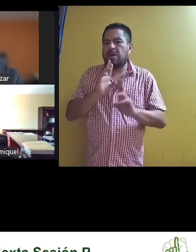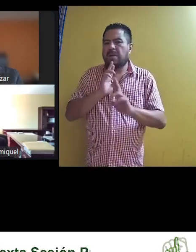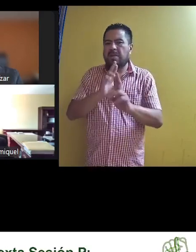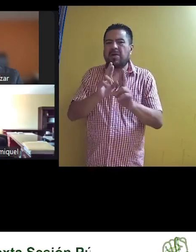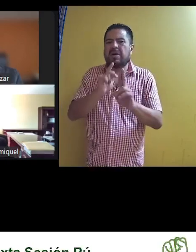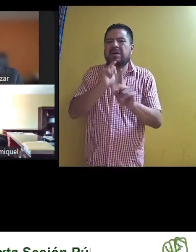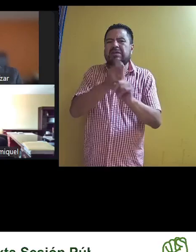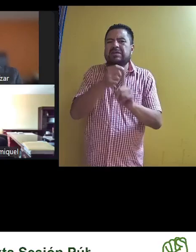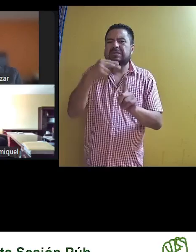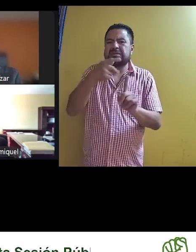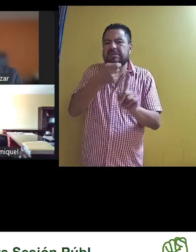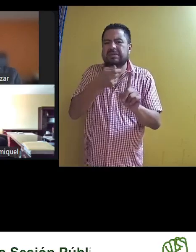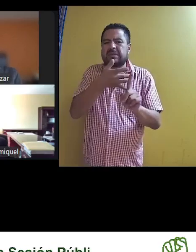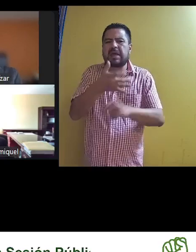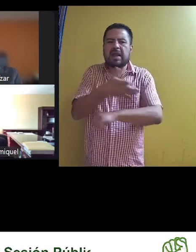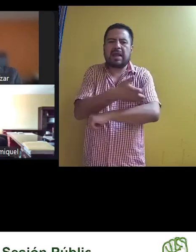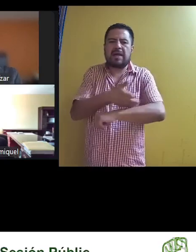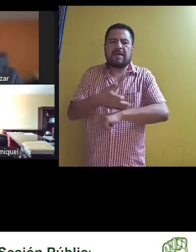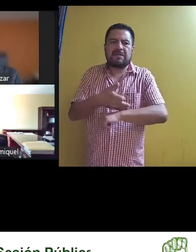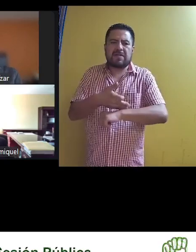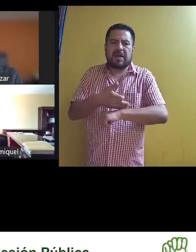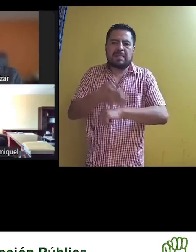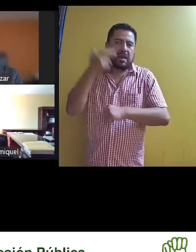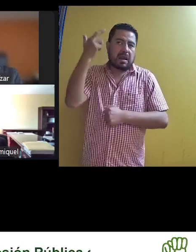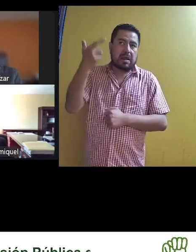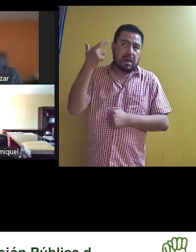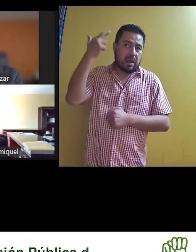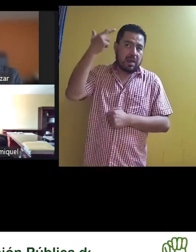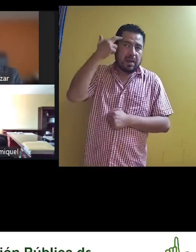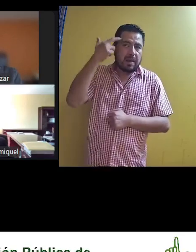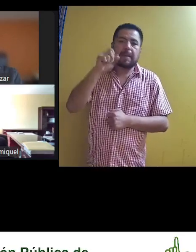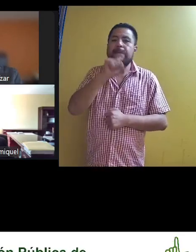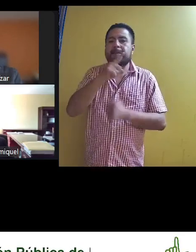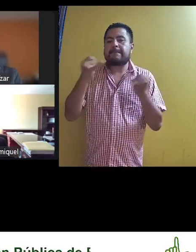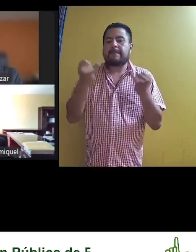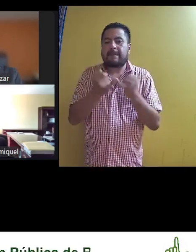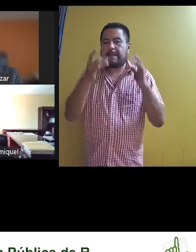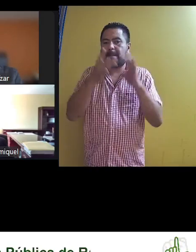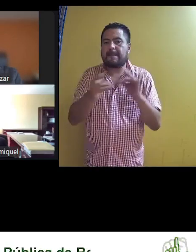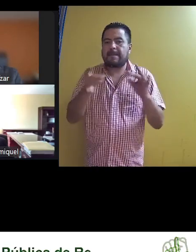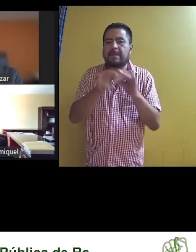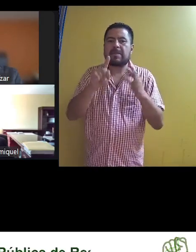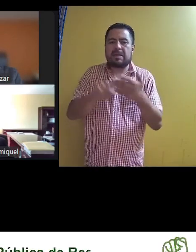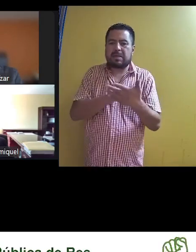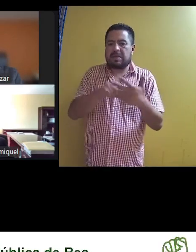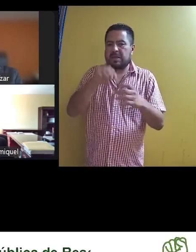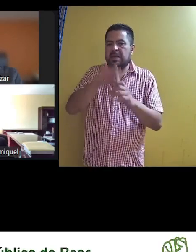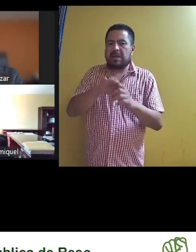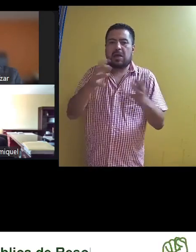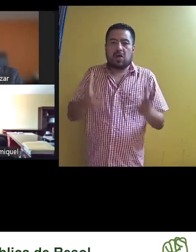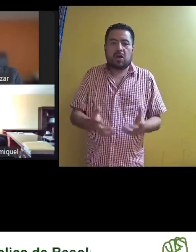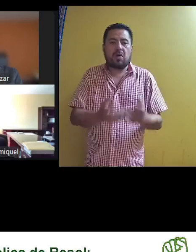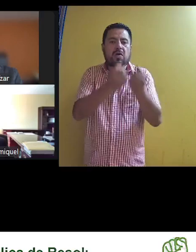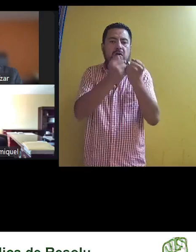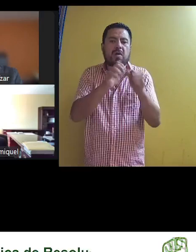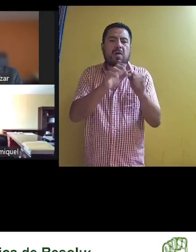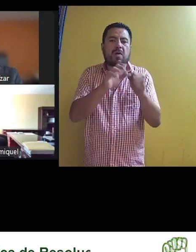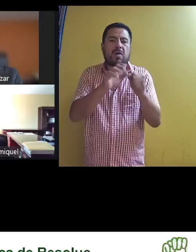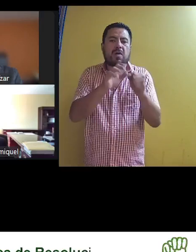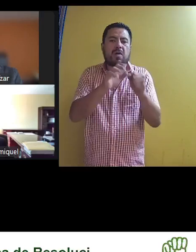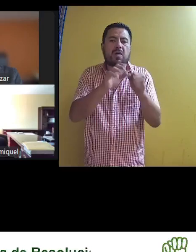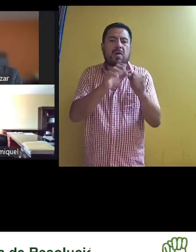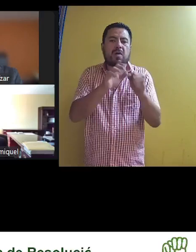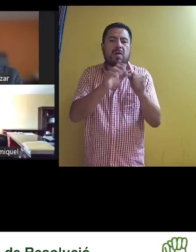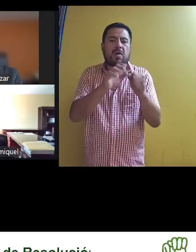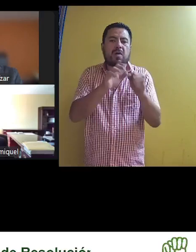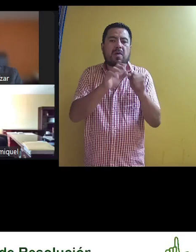que denomina la familia imperial. También cuestiona el tipo de elección por el que logró la diputación local, principio